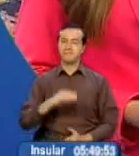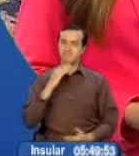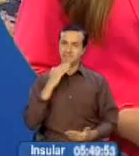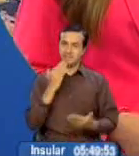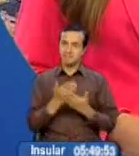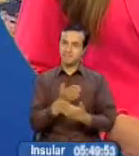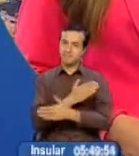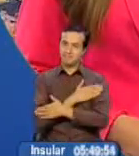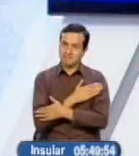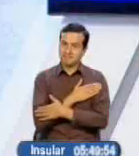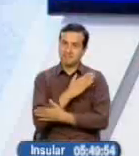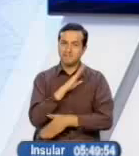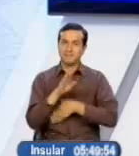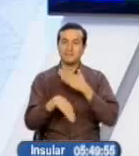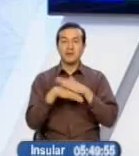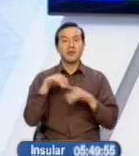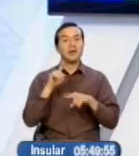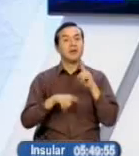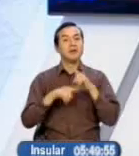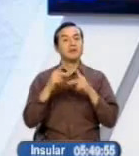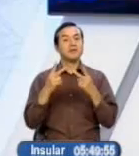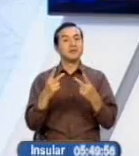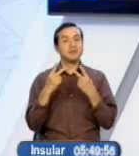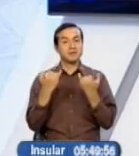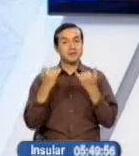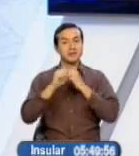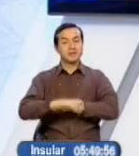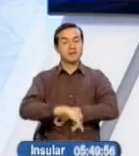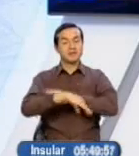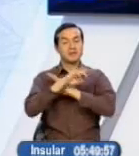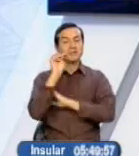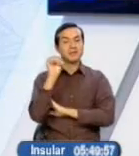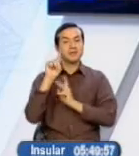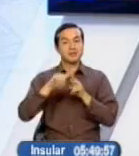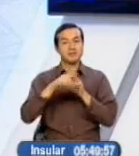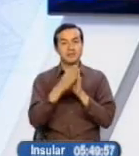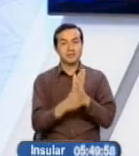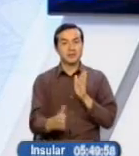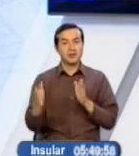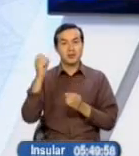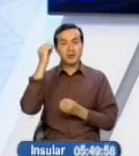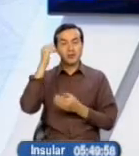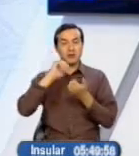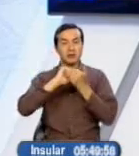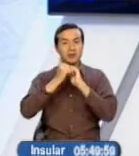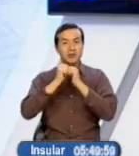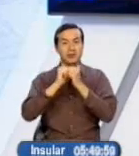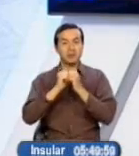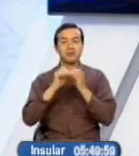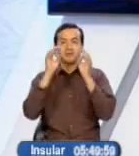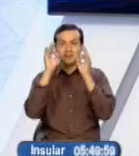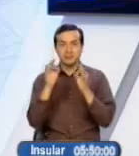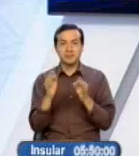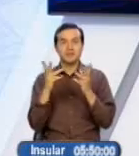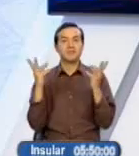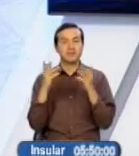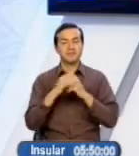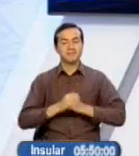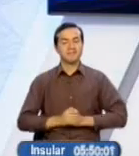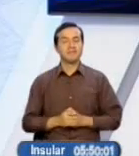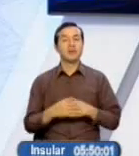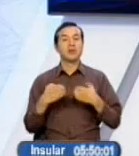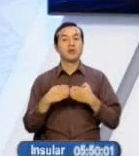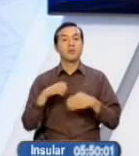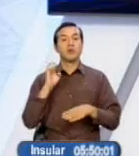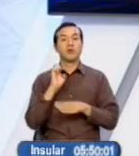Un fuerte abrazo para ti y para todos los amigos televidentes. En esta mañana de día martes arrancamos con información deportiva y lo hacemos casualmente con lo que mencionaba Vanessa. La